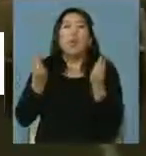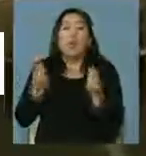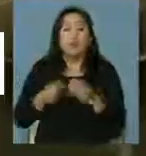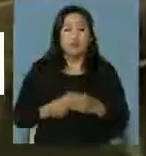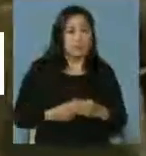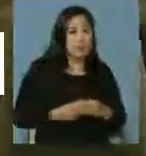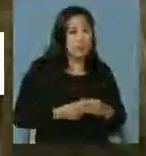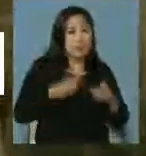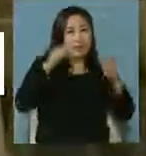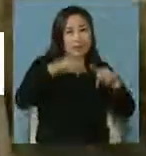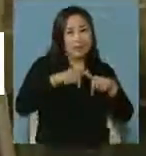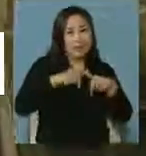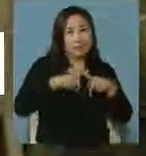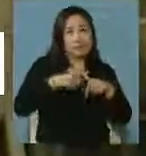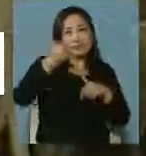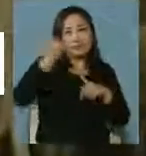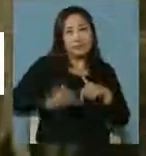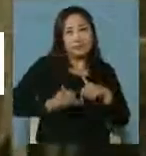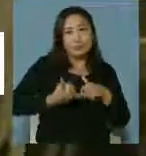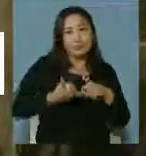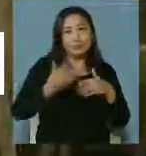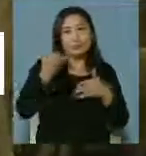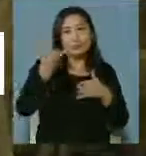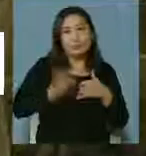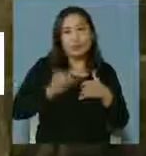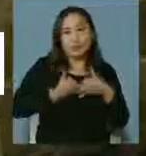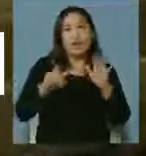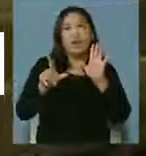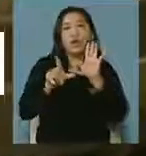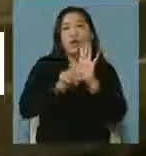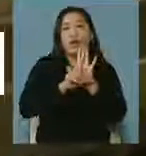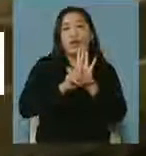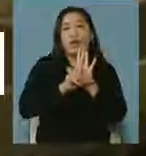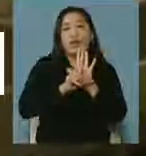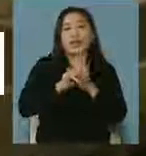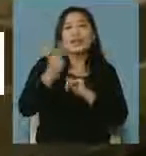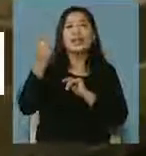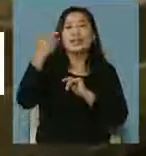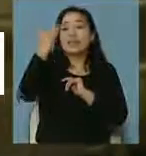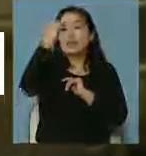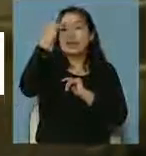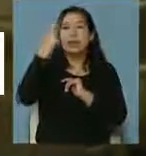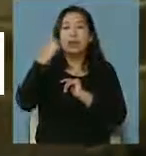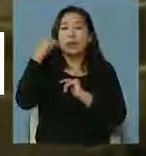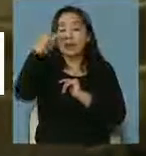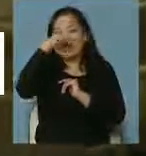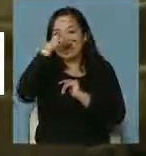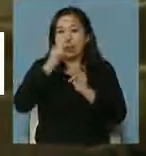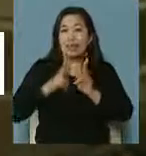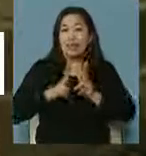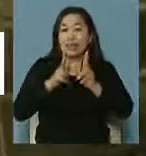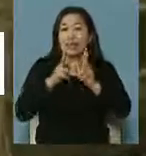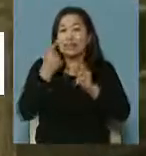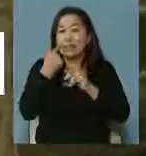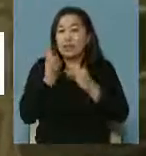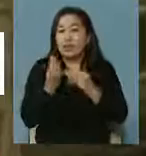esto. Bueno, ahora disponemos de la resolución 1597, la cual establece,